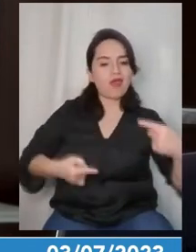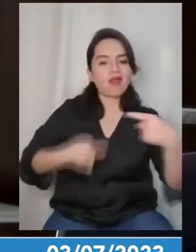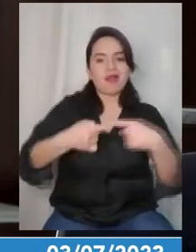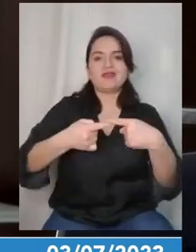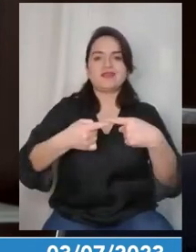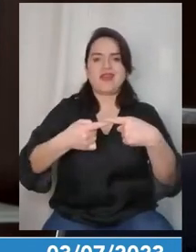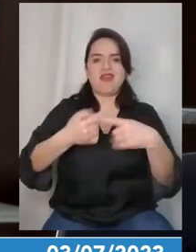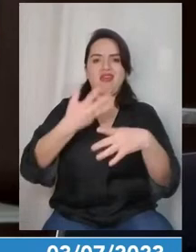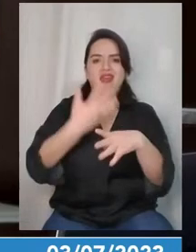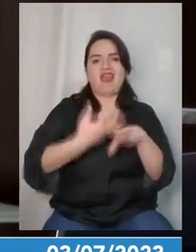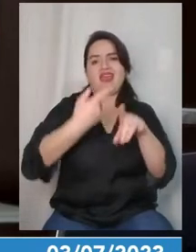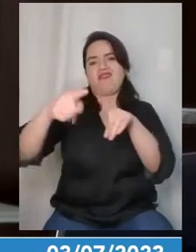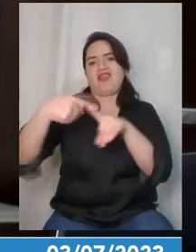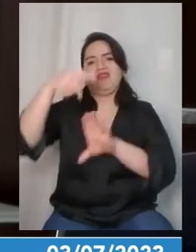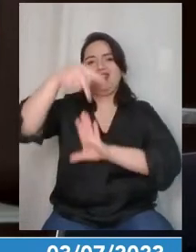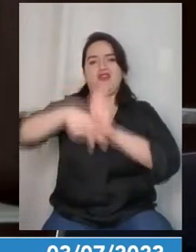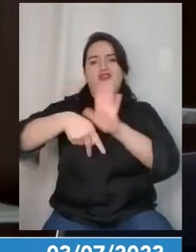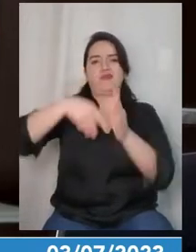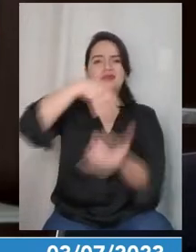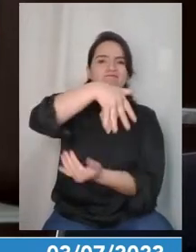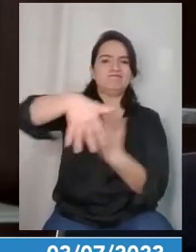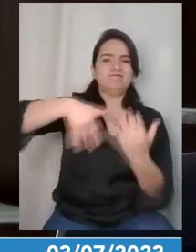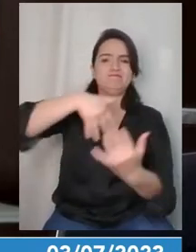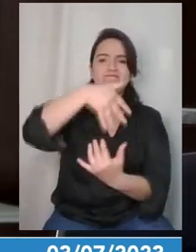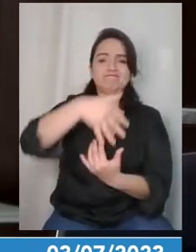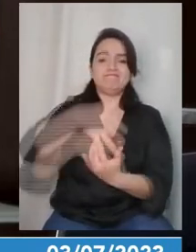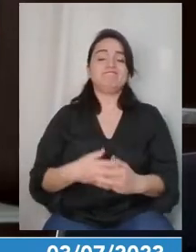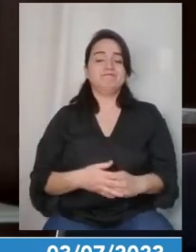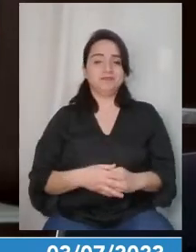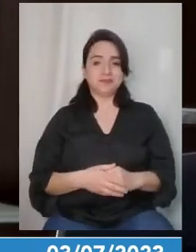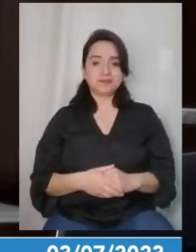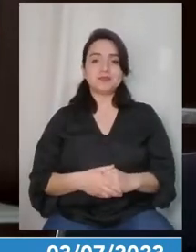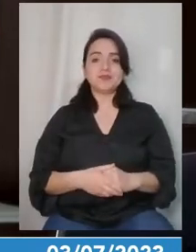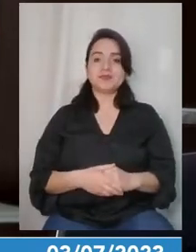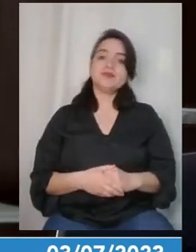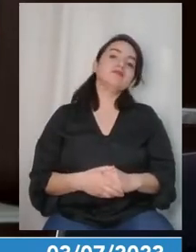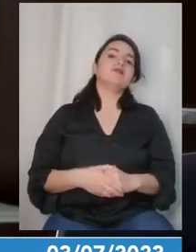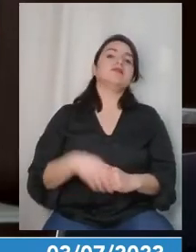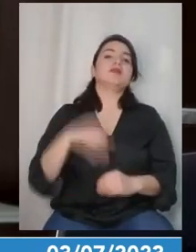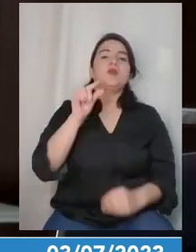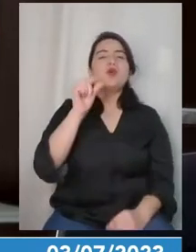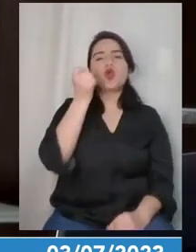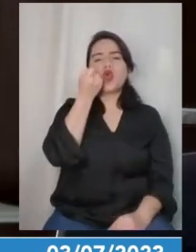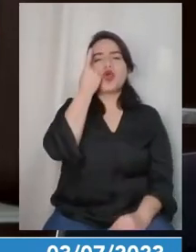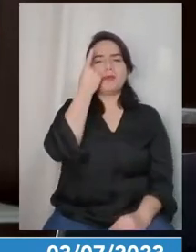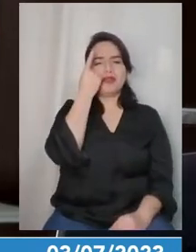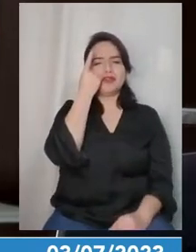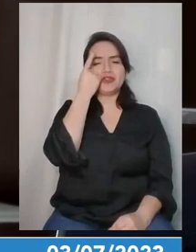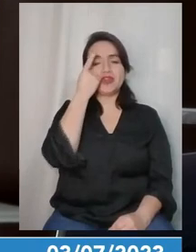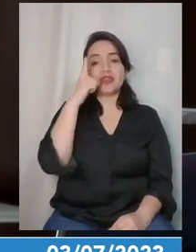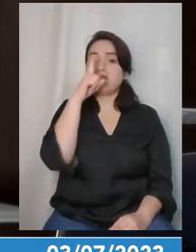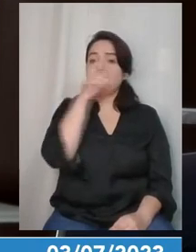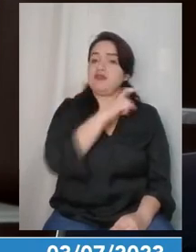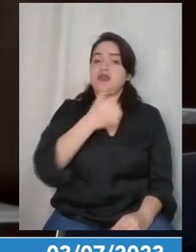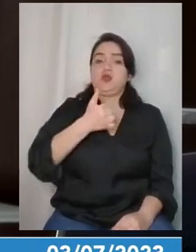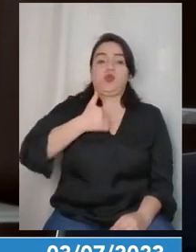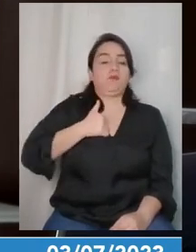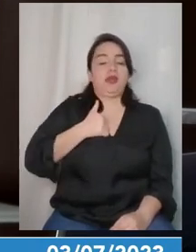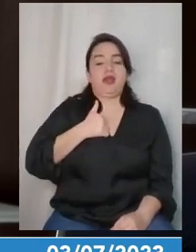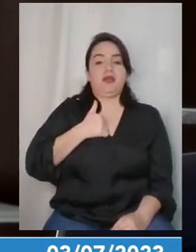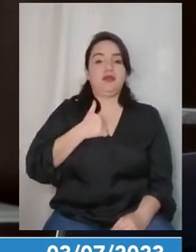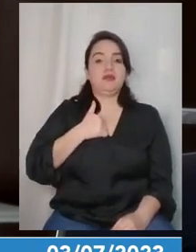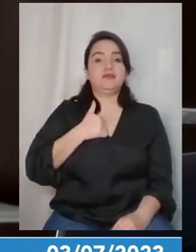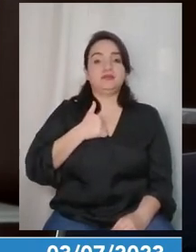materia, lo que decanta en una poca comprensión, una difícil aplicación, en especial para